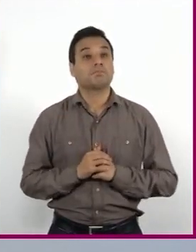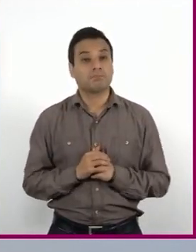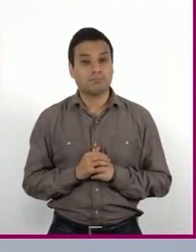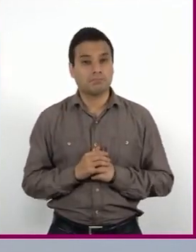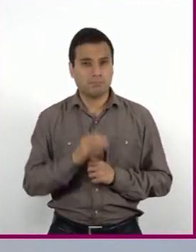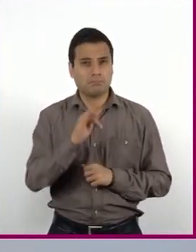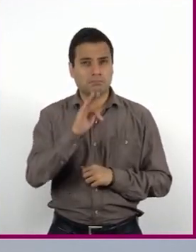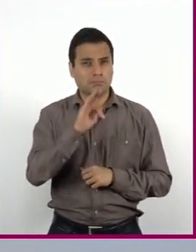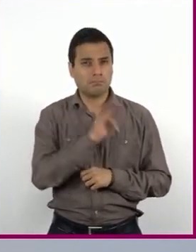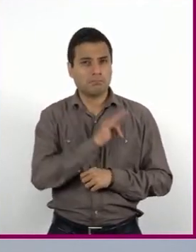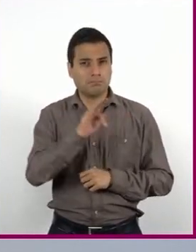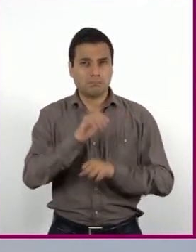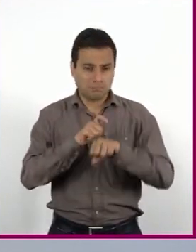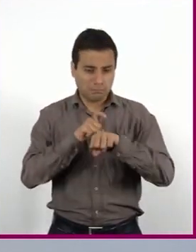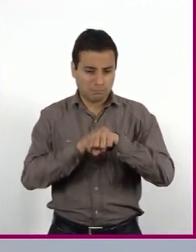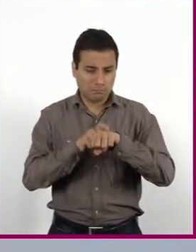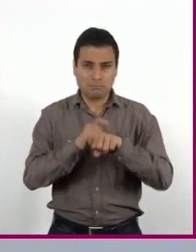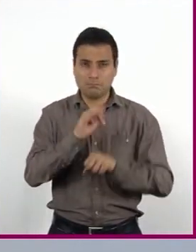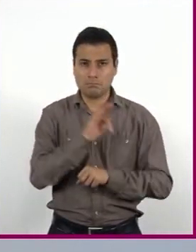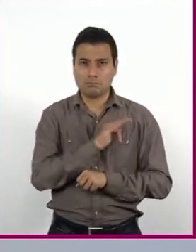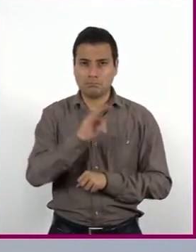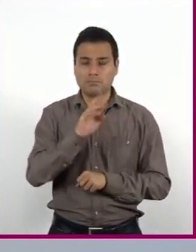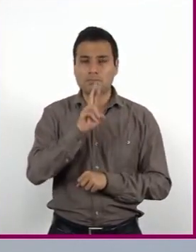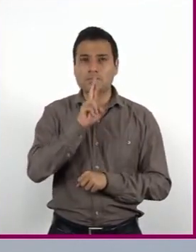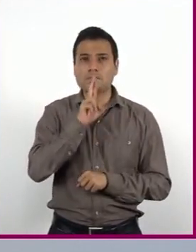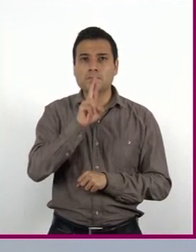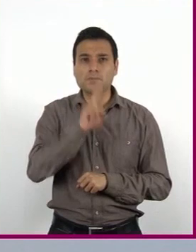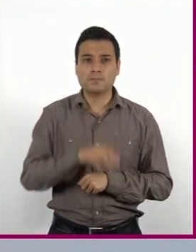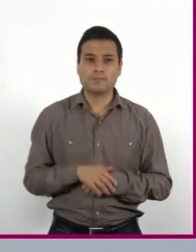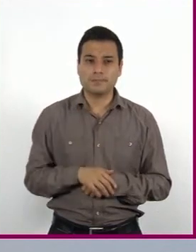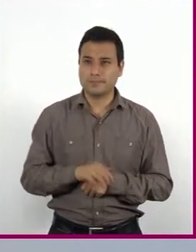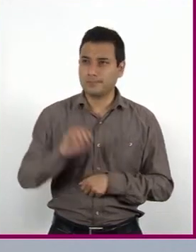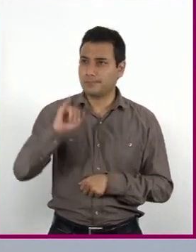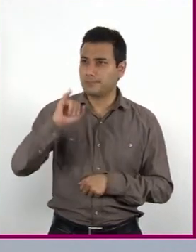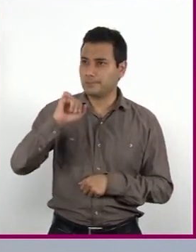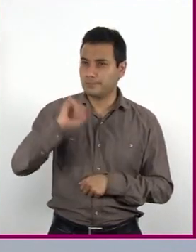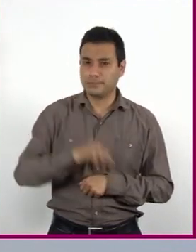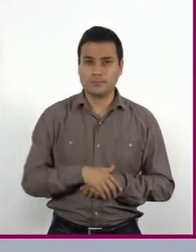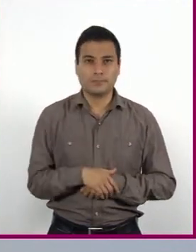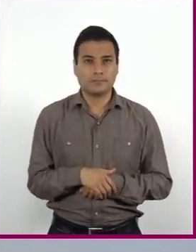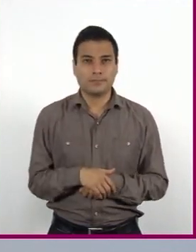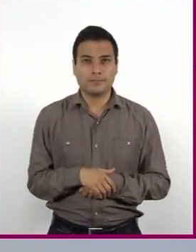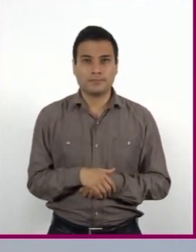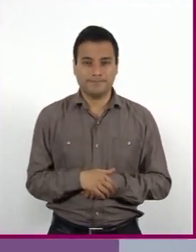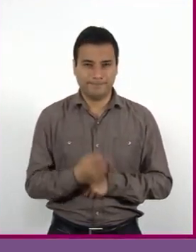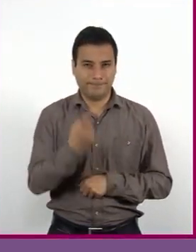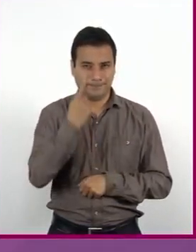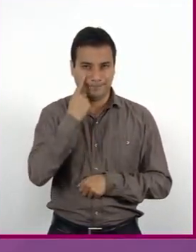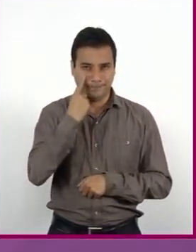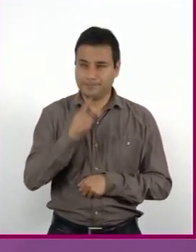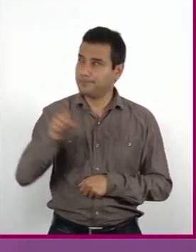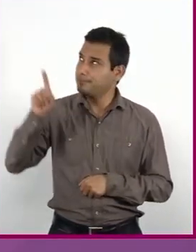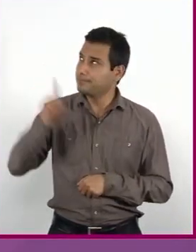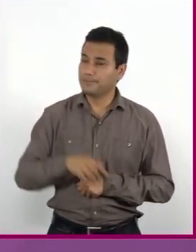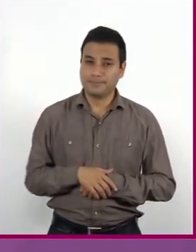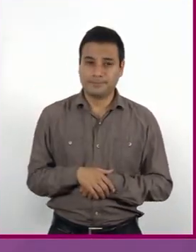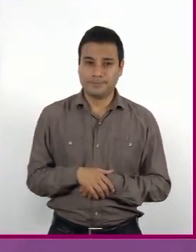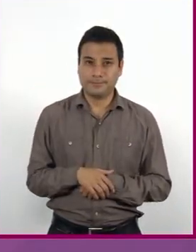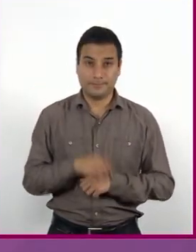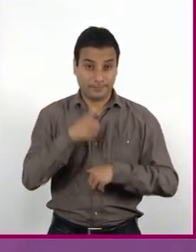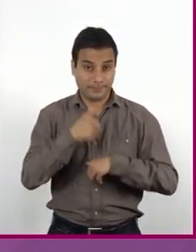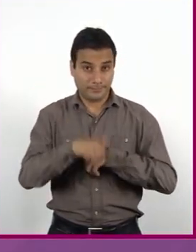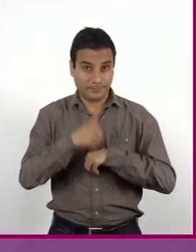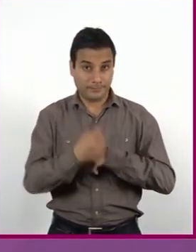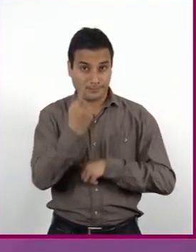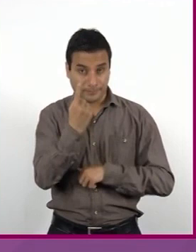queda tiempo para atender estas preguntas. Claro que sí. Observemos los prismas. El primero de